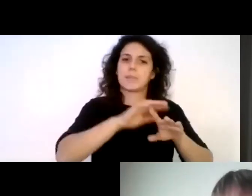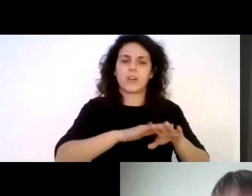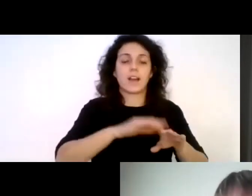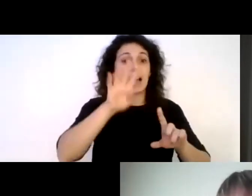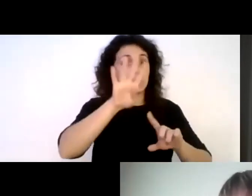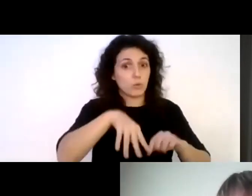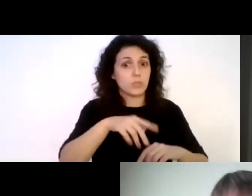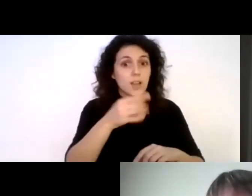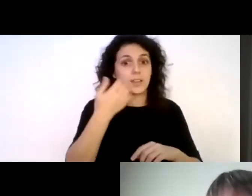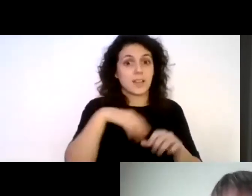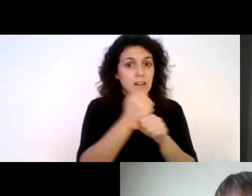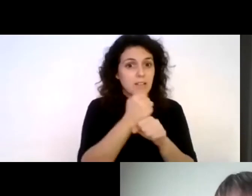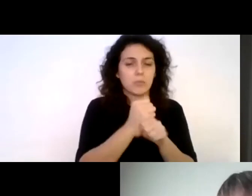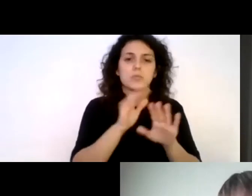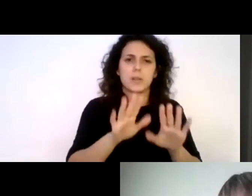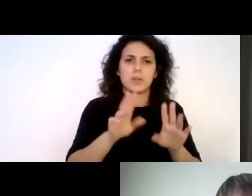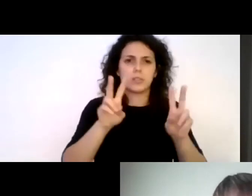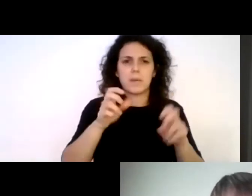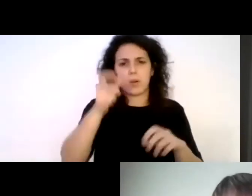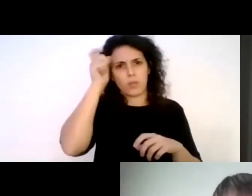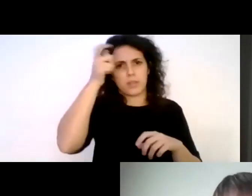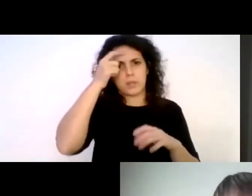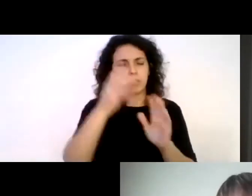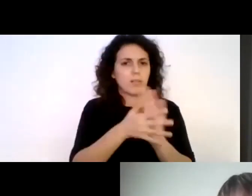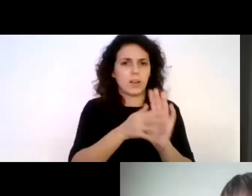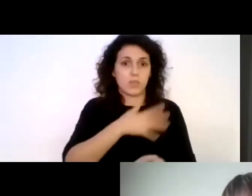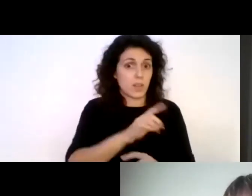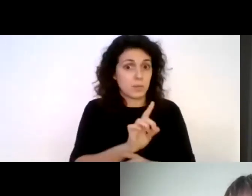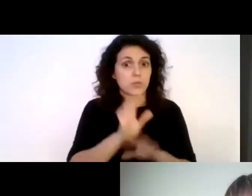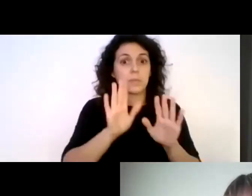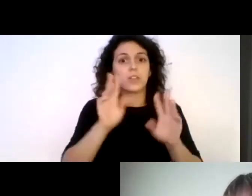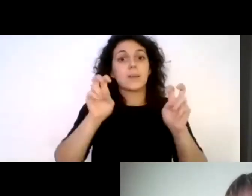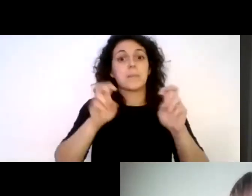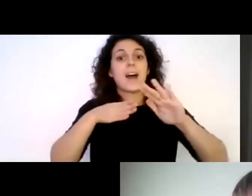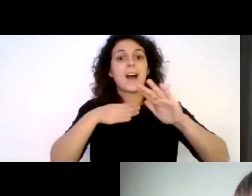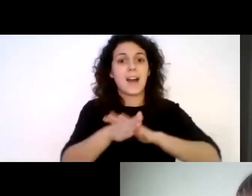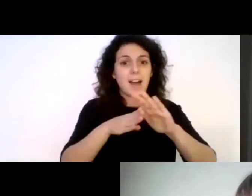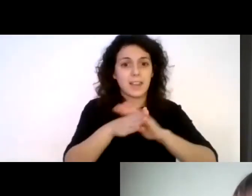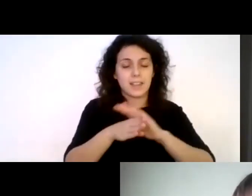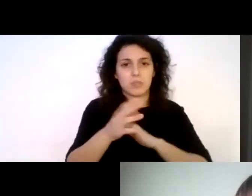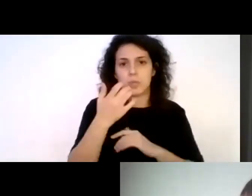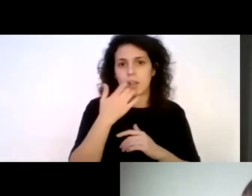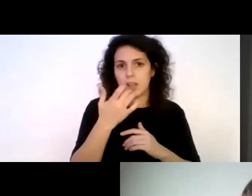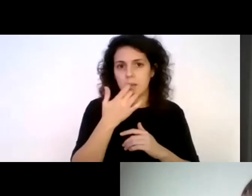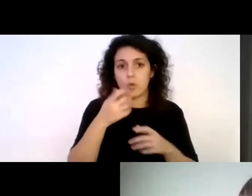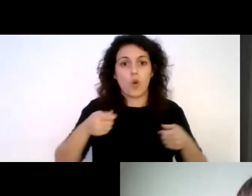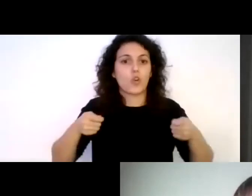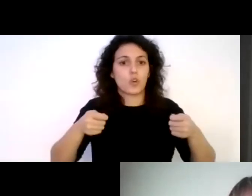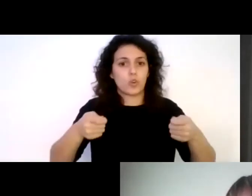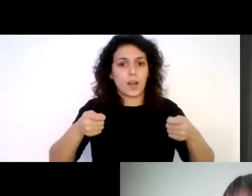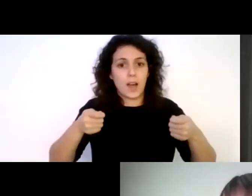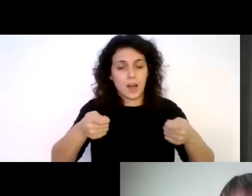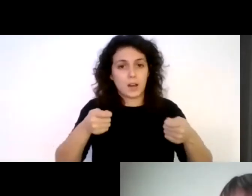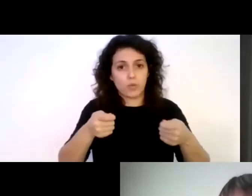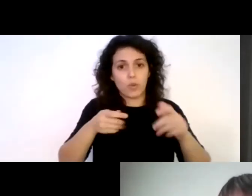queremos tampoco entrar en ese concepto, pero sí que sobre todo miramos el acceso para el coche que pueda, el cochecito que pueda entrar bien.